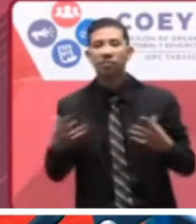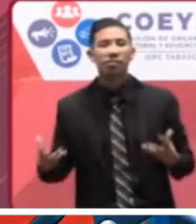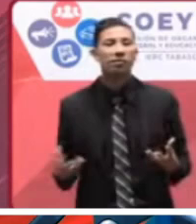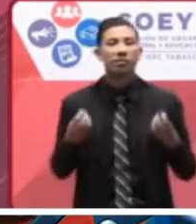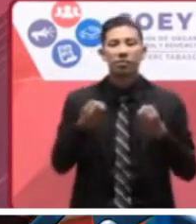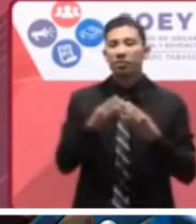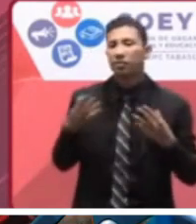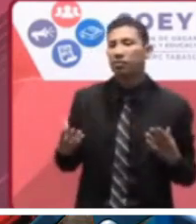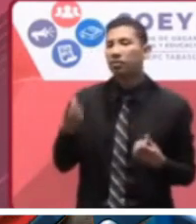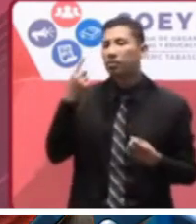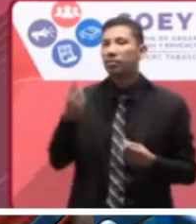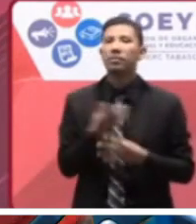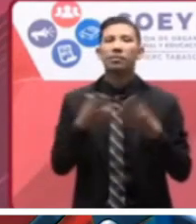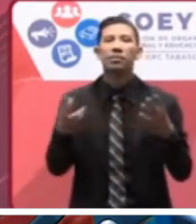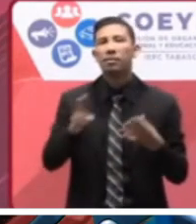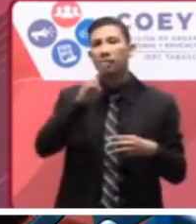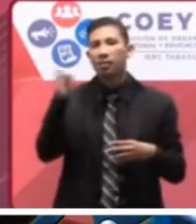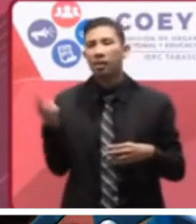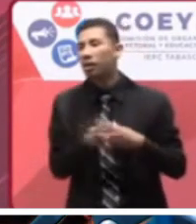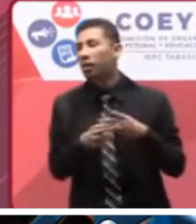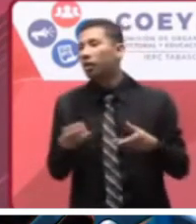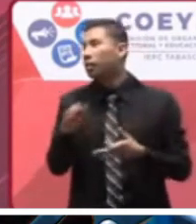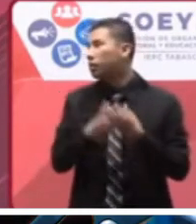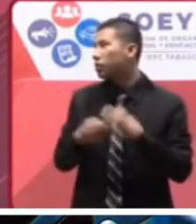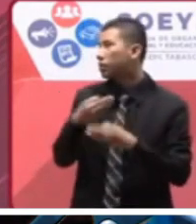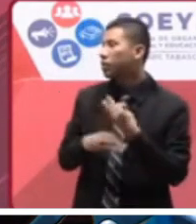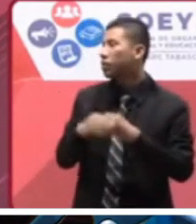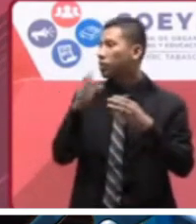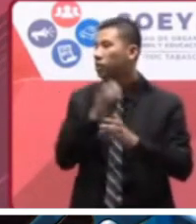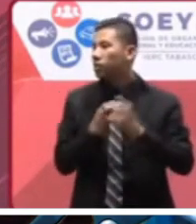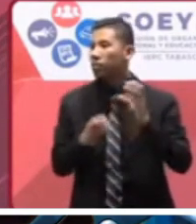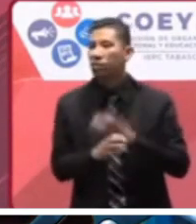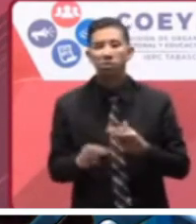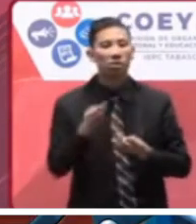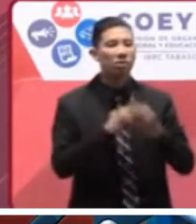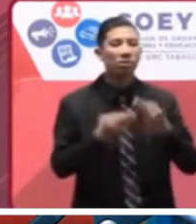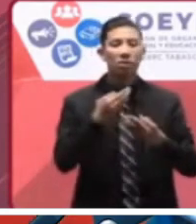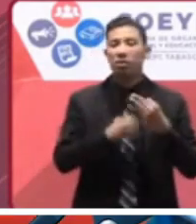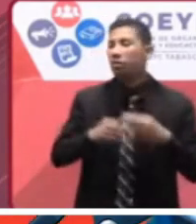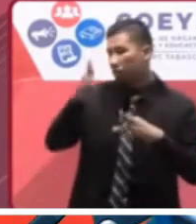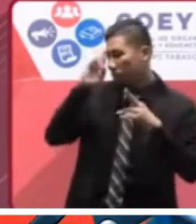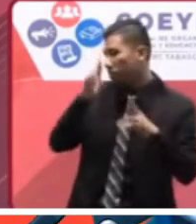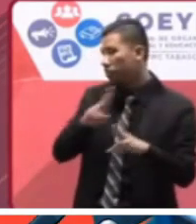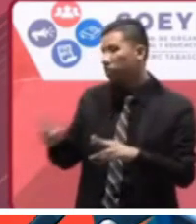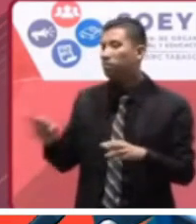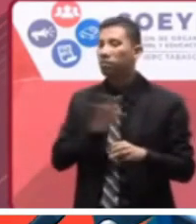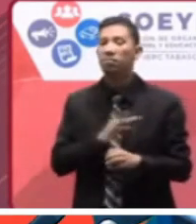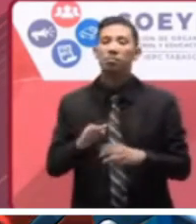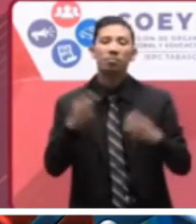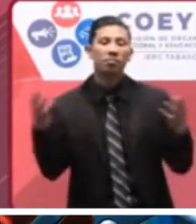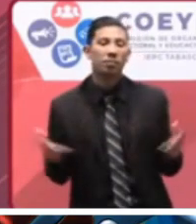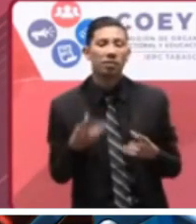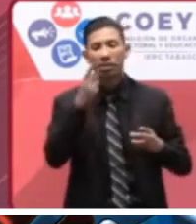de otros, las universidades públicas son el espacio de todos, el respeto con el que se pueden procesar y, digamos,